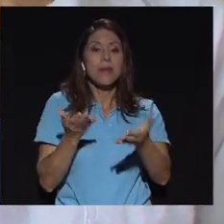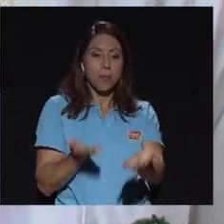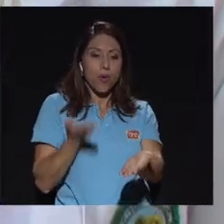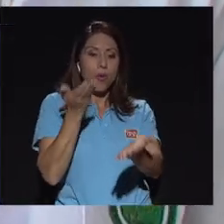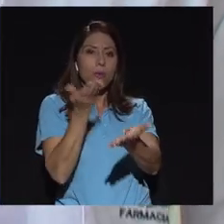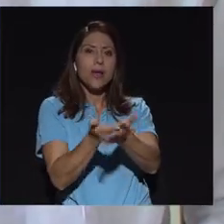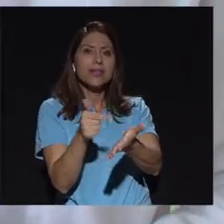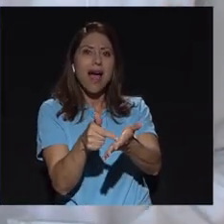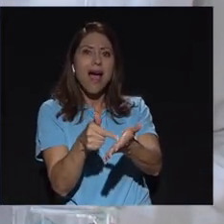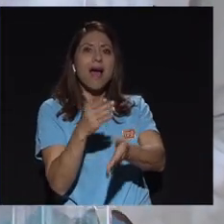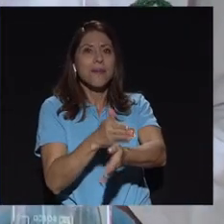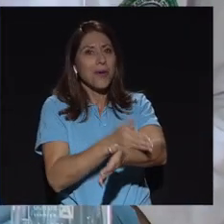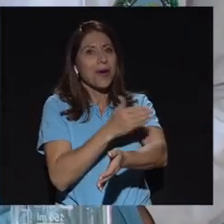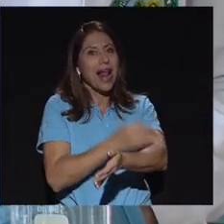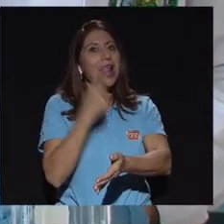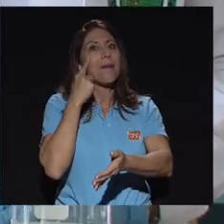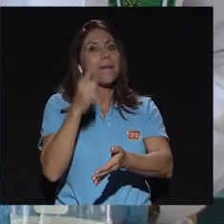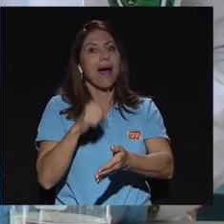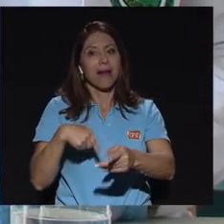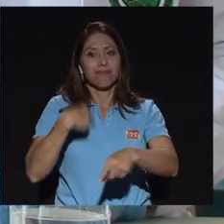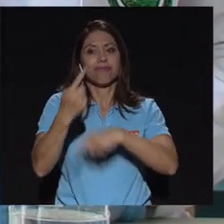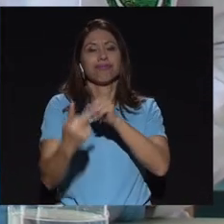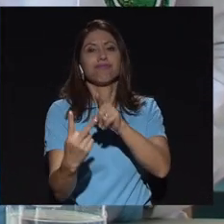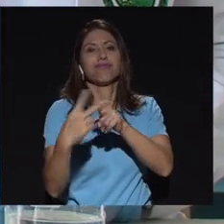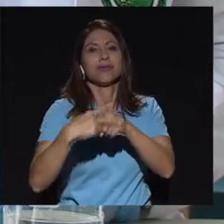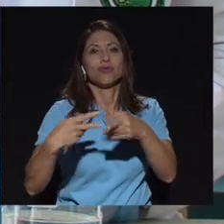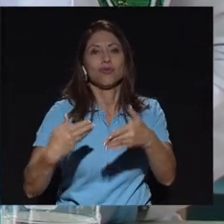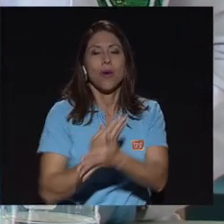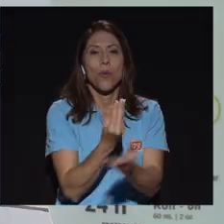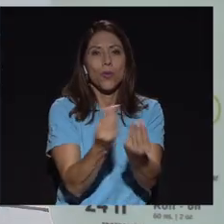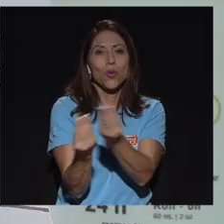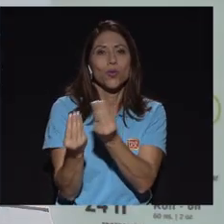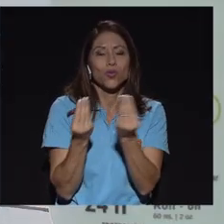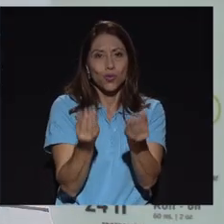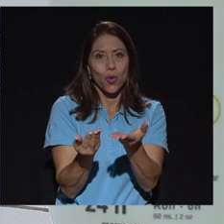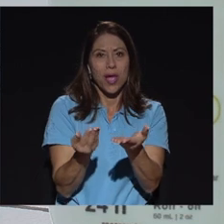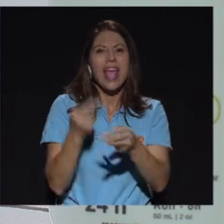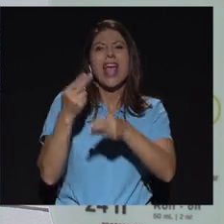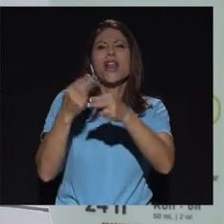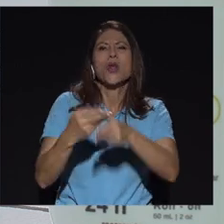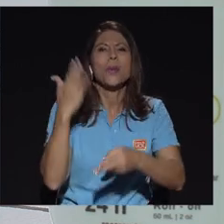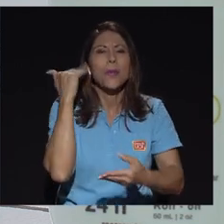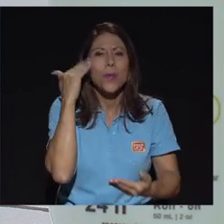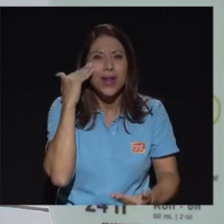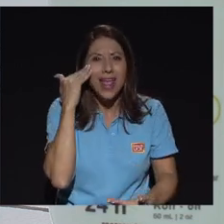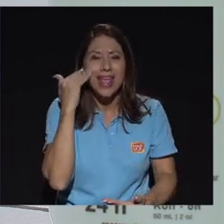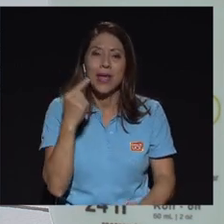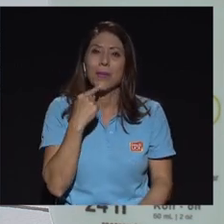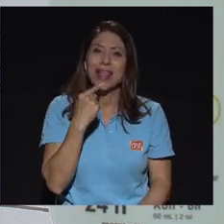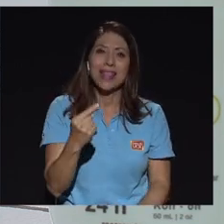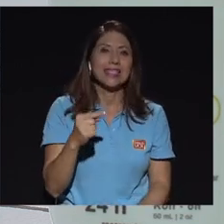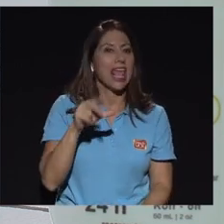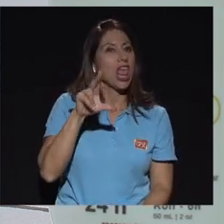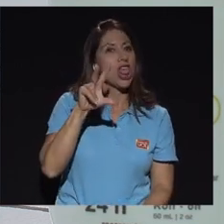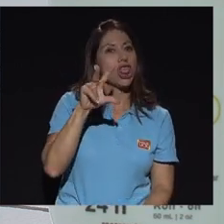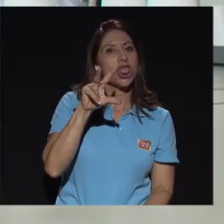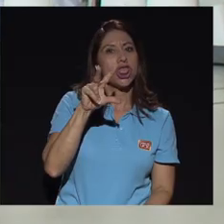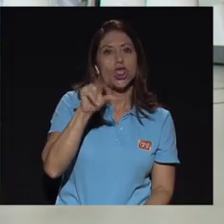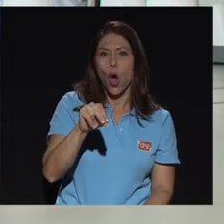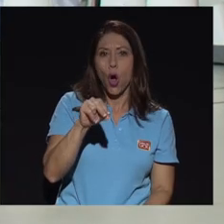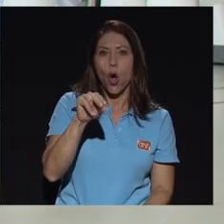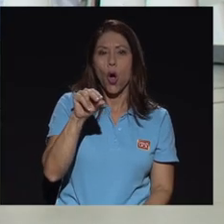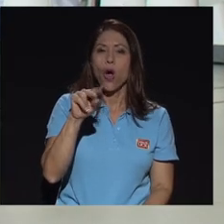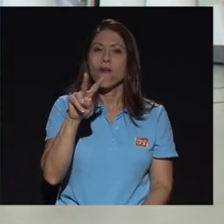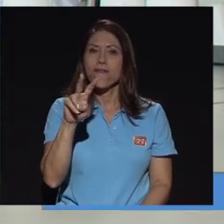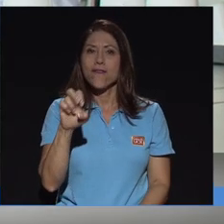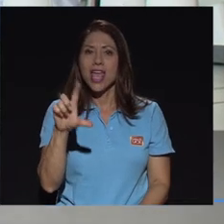su propuesta para posicionar Nubelu como un nuevo producto en el mercado. El nombre del producto nace de la frase no vello.